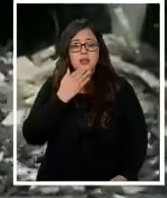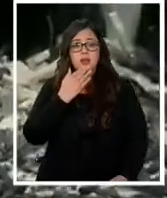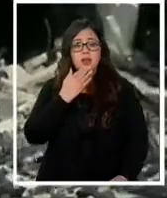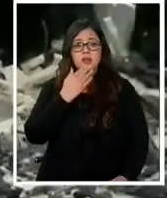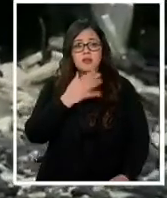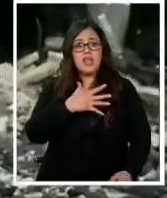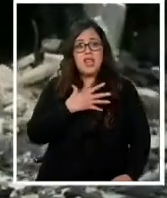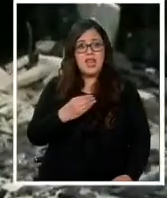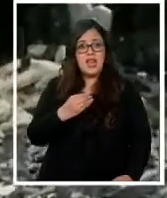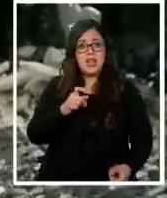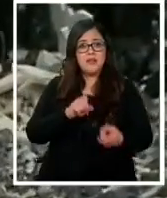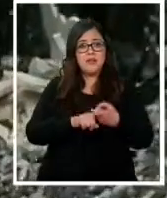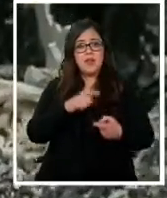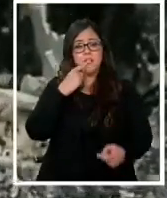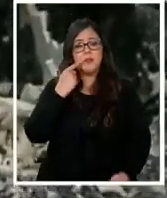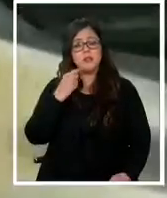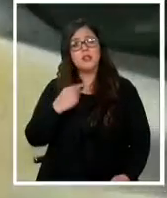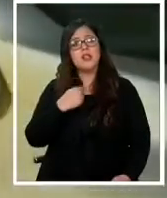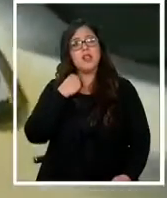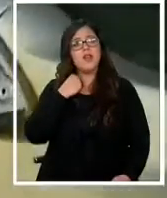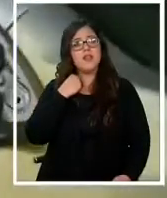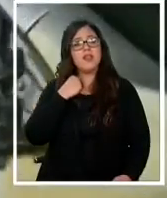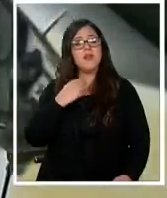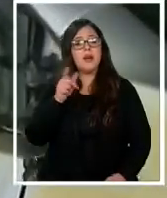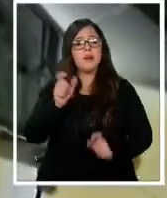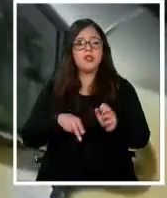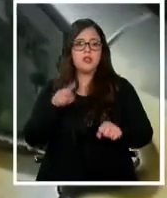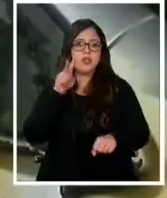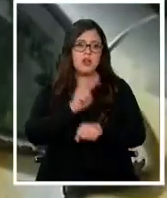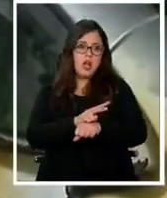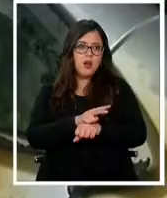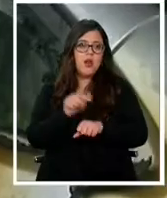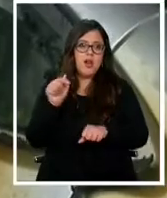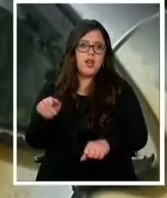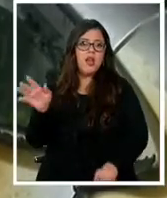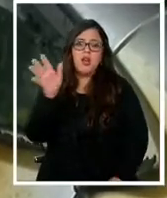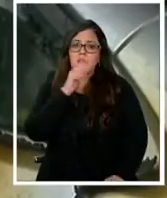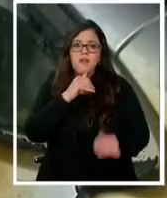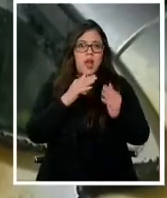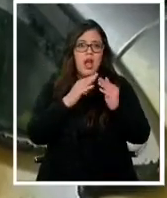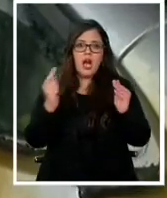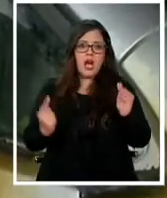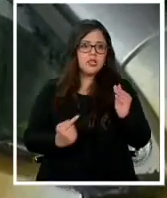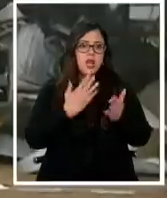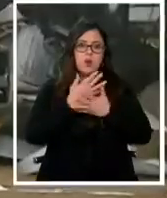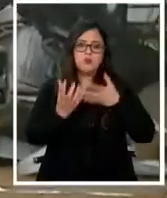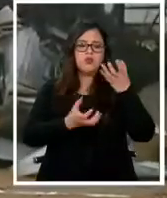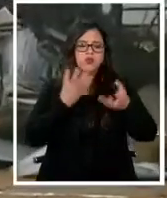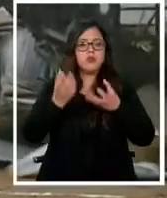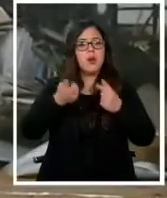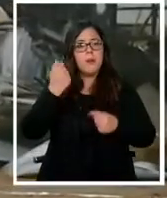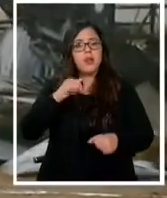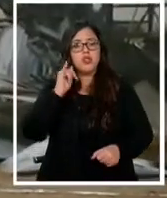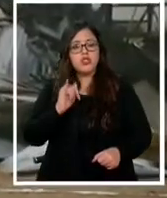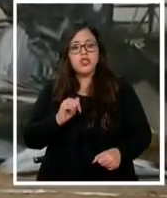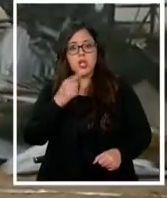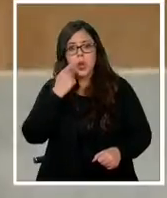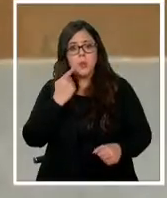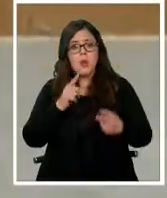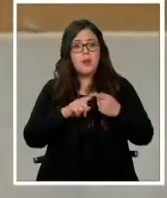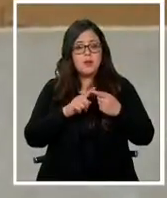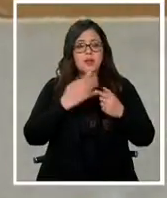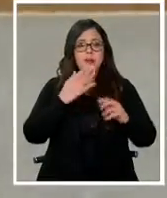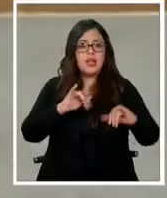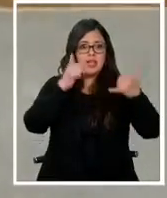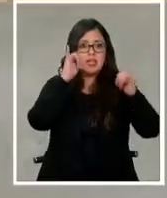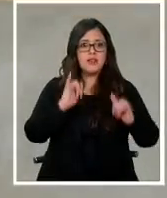del medio, esposo de la víctima. Según testigos, no estaba en la casa a la hora del incendio, pero sí habría participado de